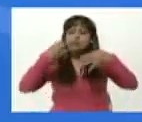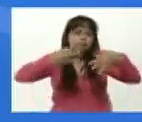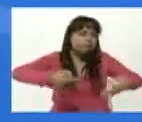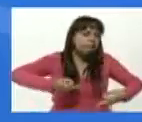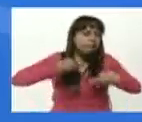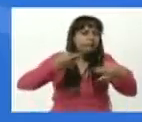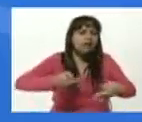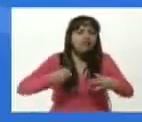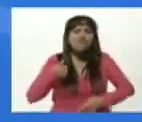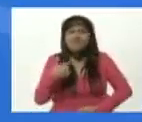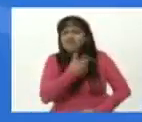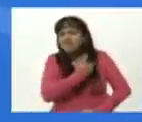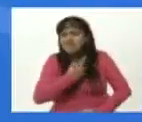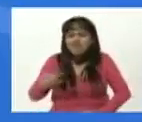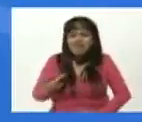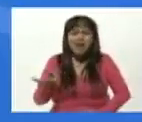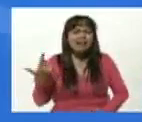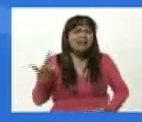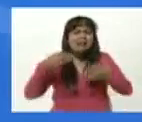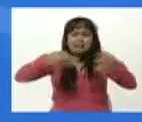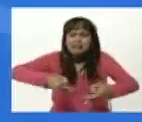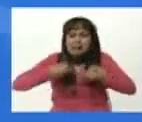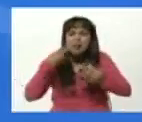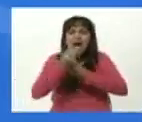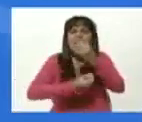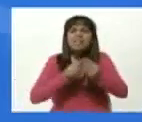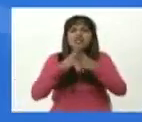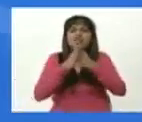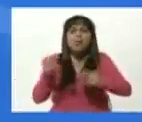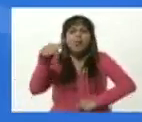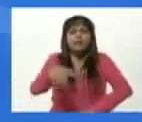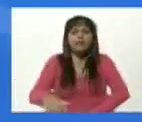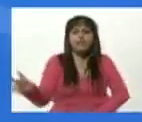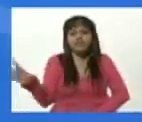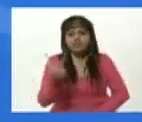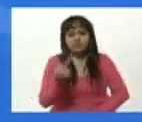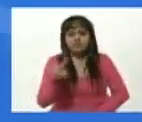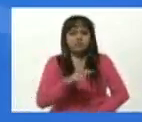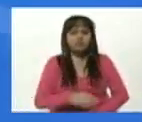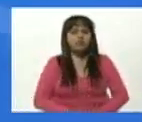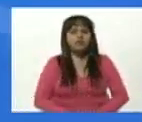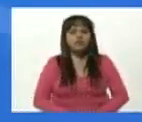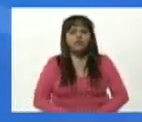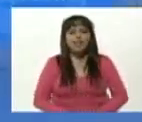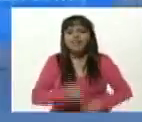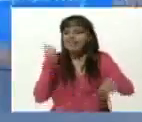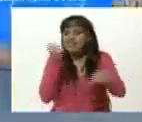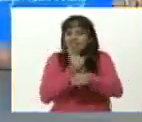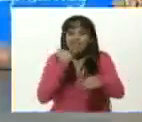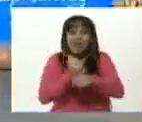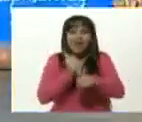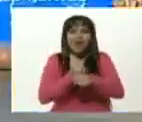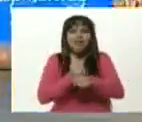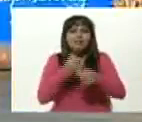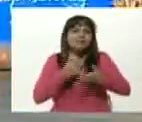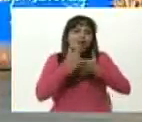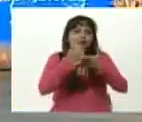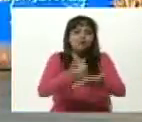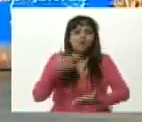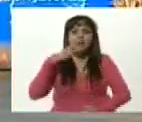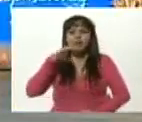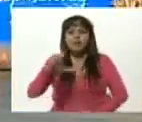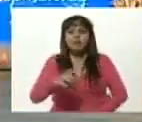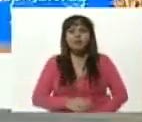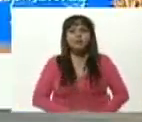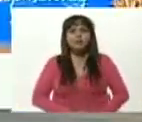mi obsesión de producir todo en Venezuela, de trabajar por nuestro país. Y